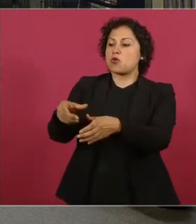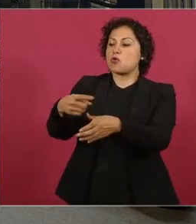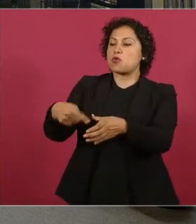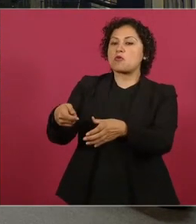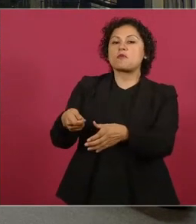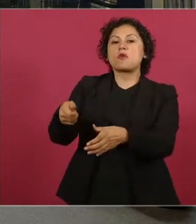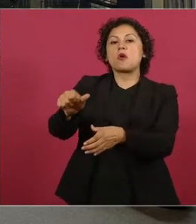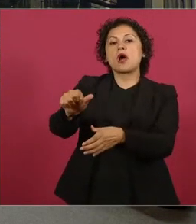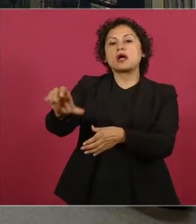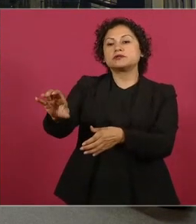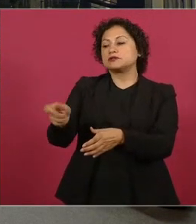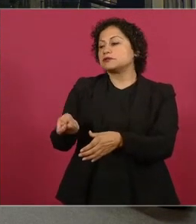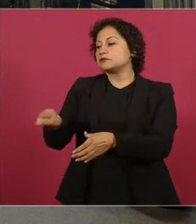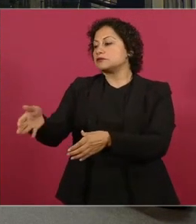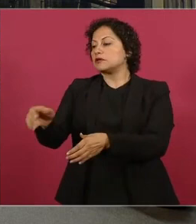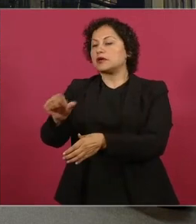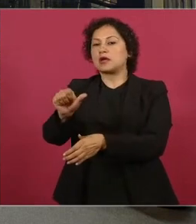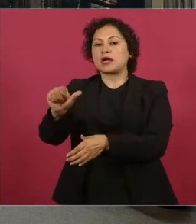Los